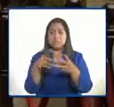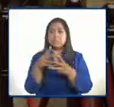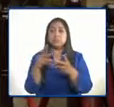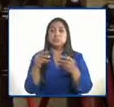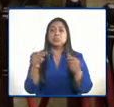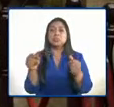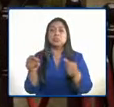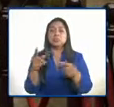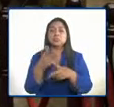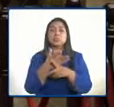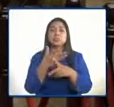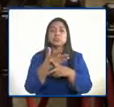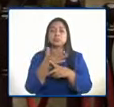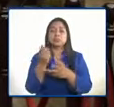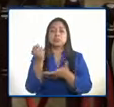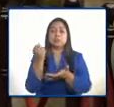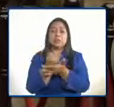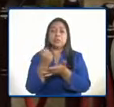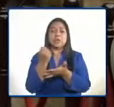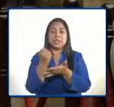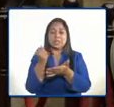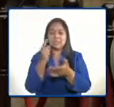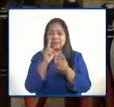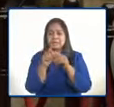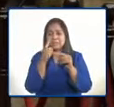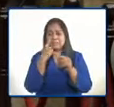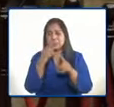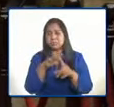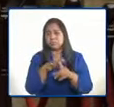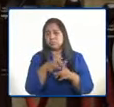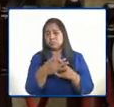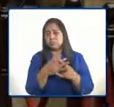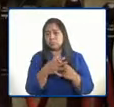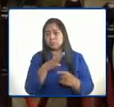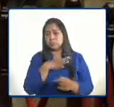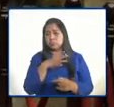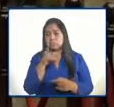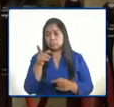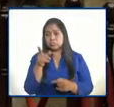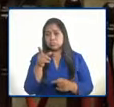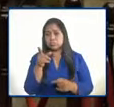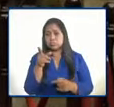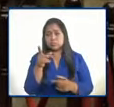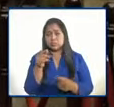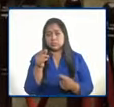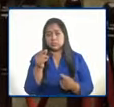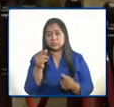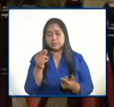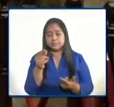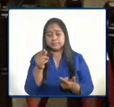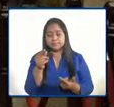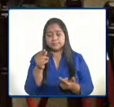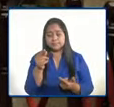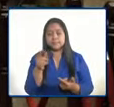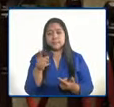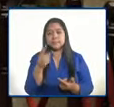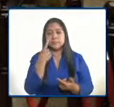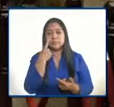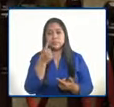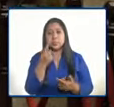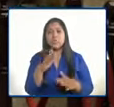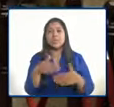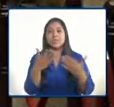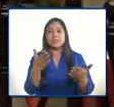el problema de los pasaportes y también la situación que ocurre en el instituto, en donde expiden los